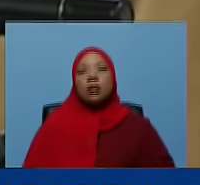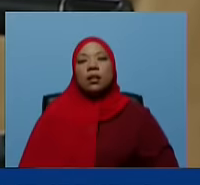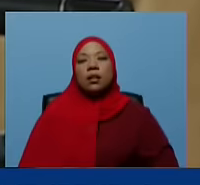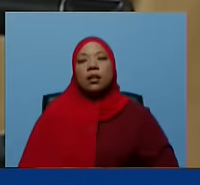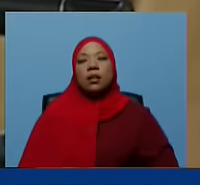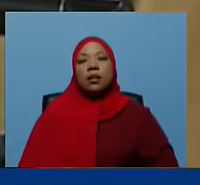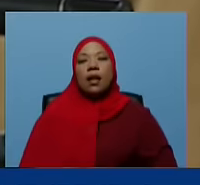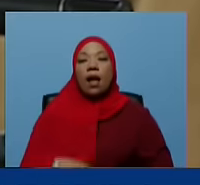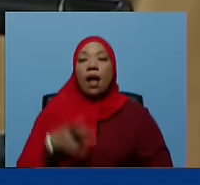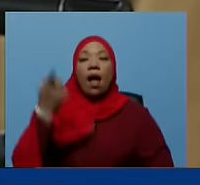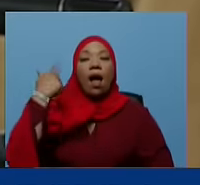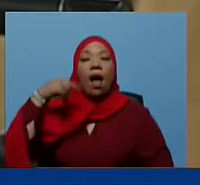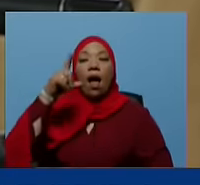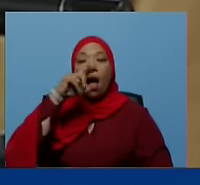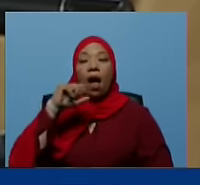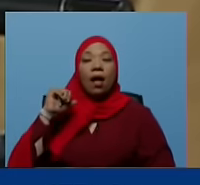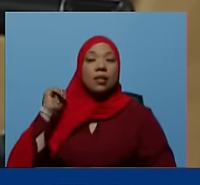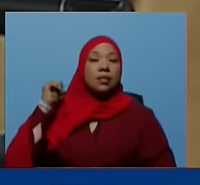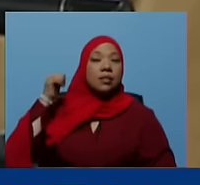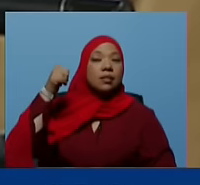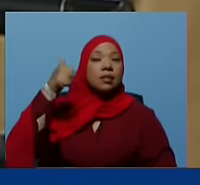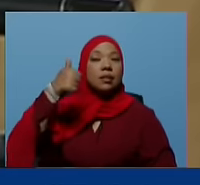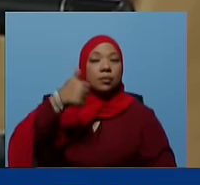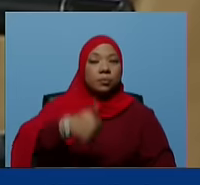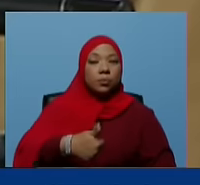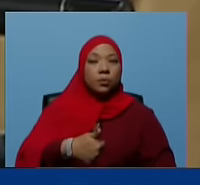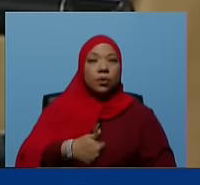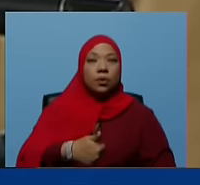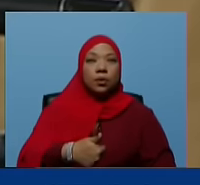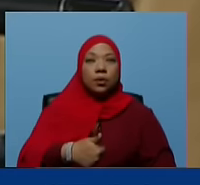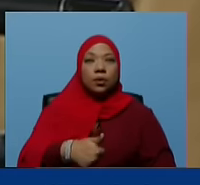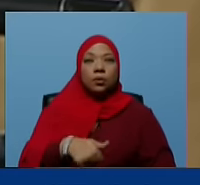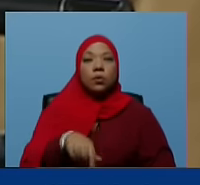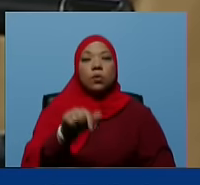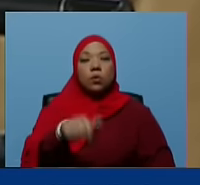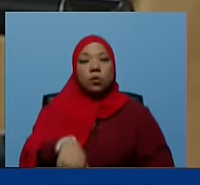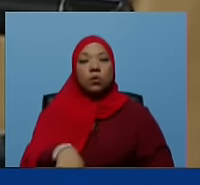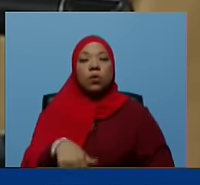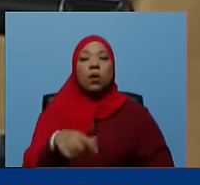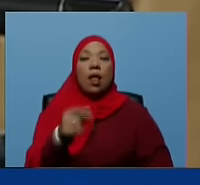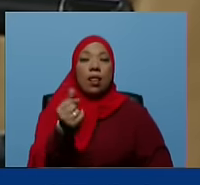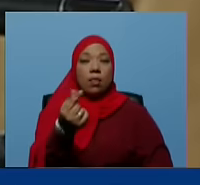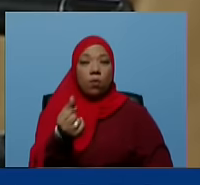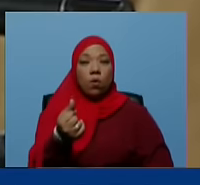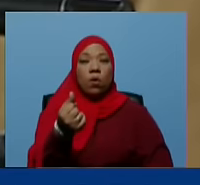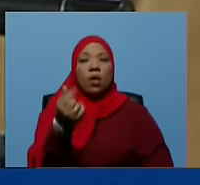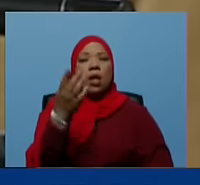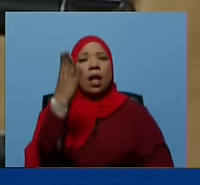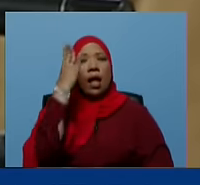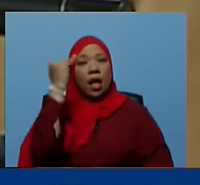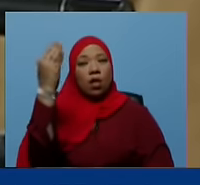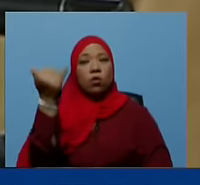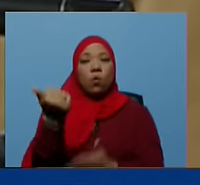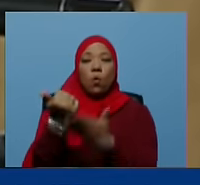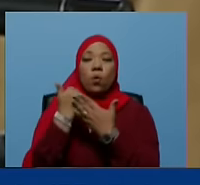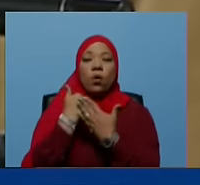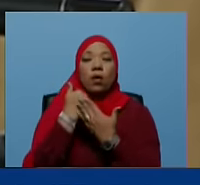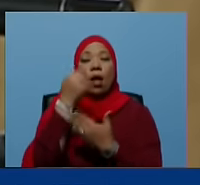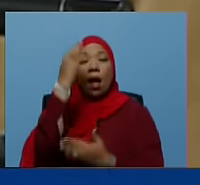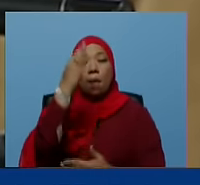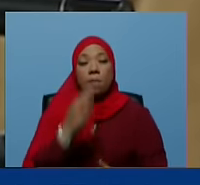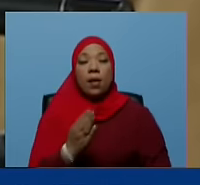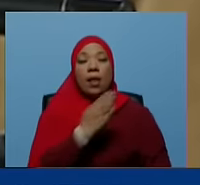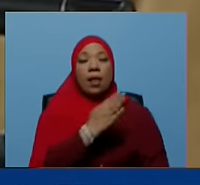Hace mucho tiempo queríamos venir y por eso estamos aquí, para invertir. Que Dios les bendiga y que bendiga a su pueblo. Muchas